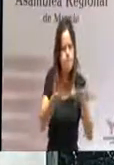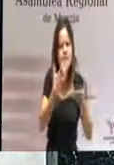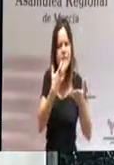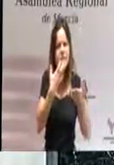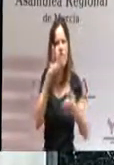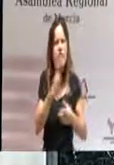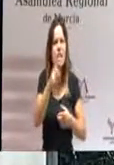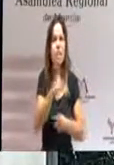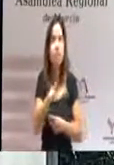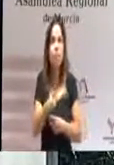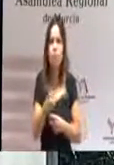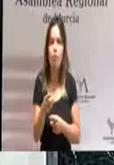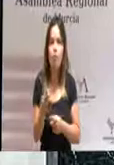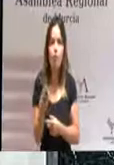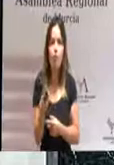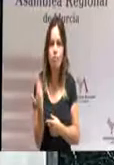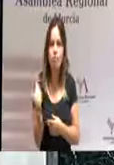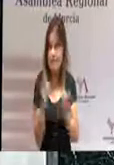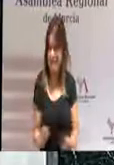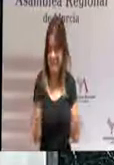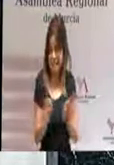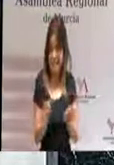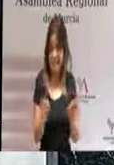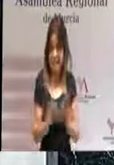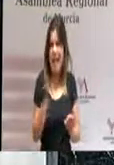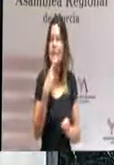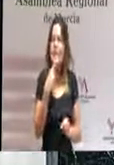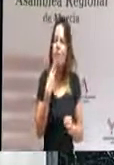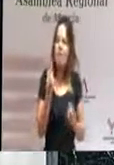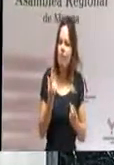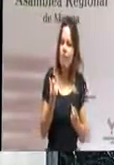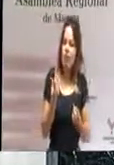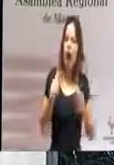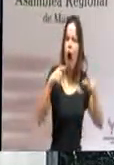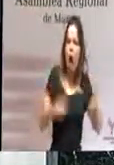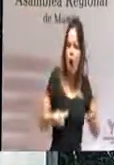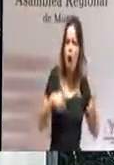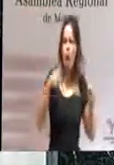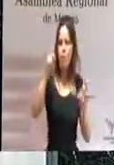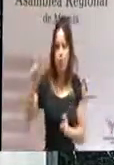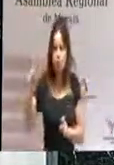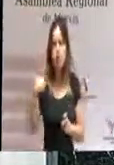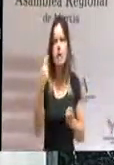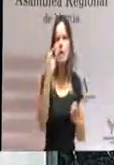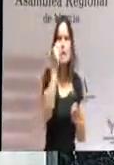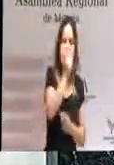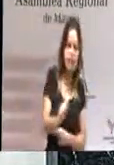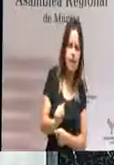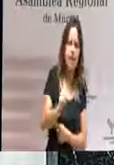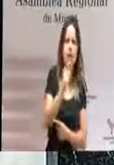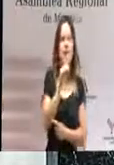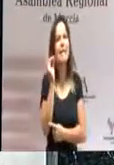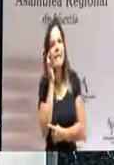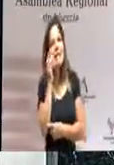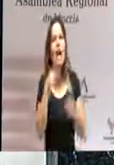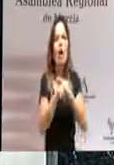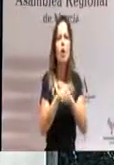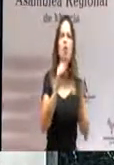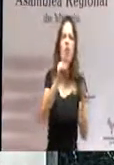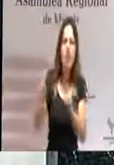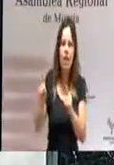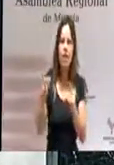pactos? Ninguno, ninguno. Hay que hablar de aulas, de profesores, de niños y de niñas, de ratios, de recursos didácticos, de